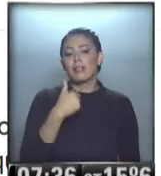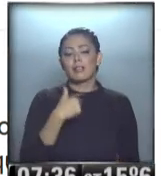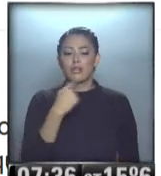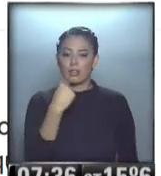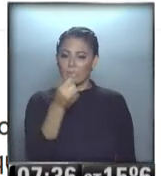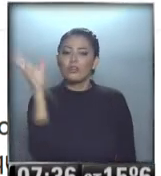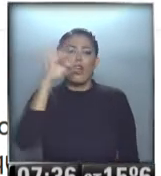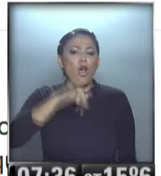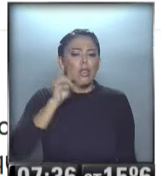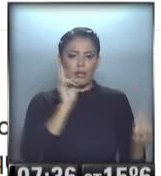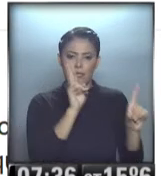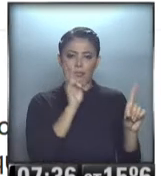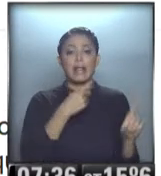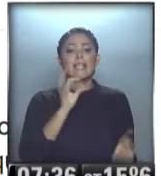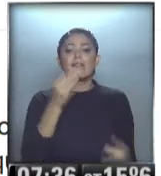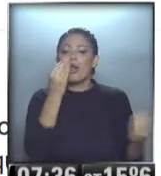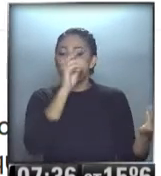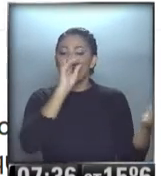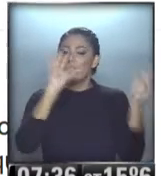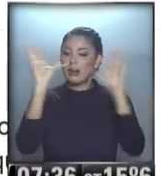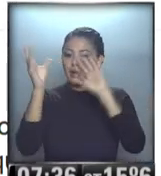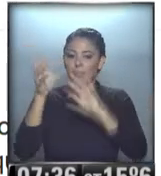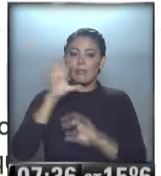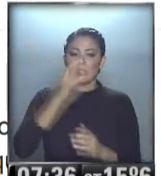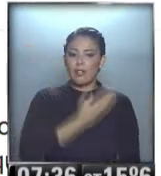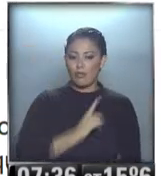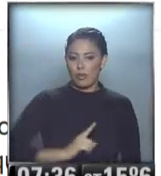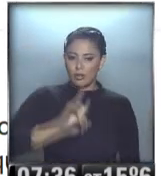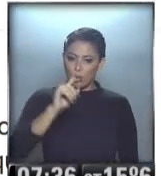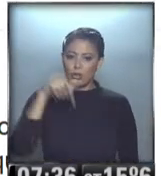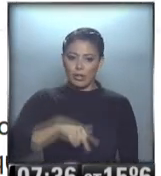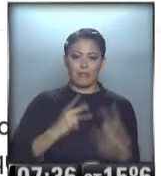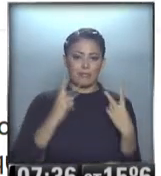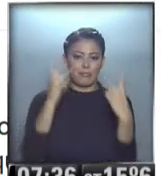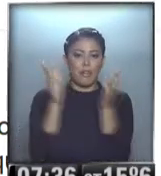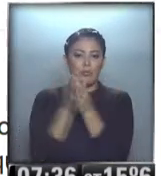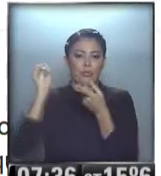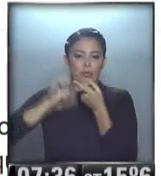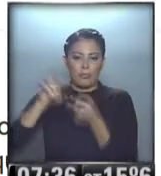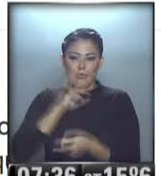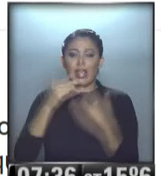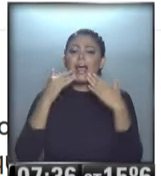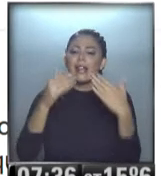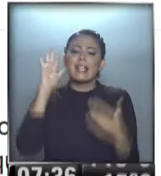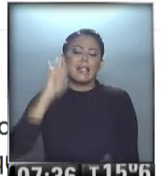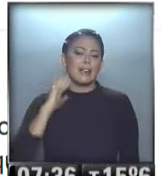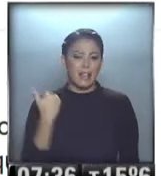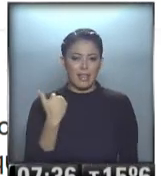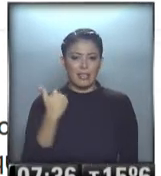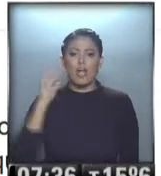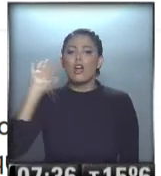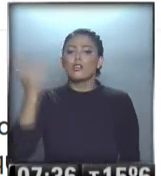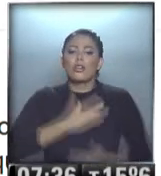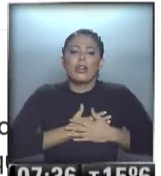que todos los días te vemos. Quería saber cómo va a estar el tiempo para el norte de Santa Fe, que estamos viajando con mi esposa. Gracias, Nadia, recibí